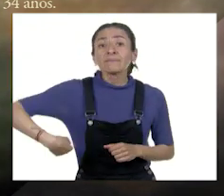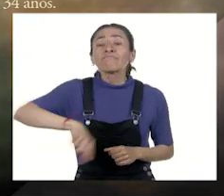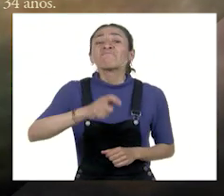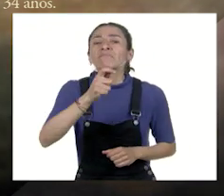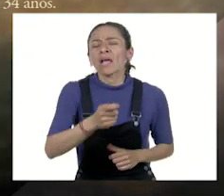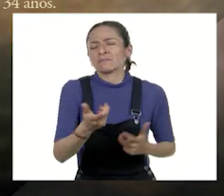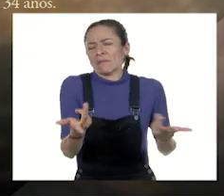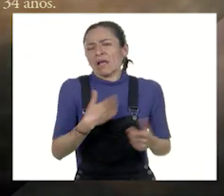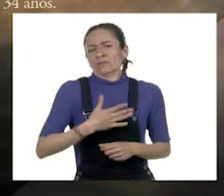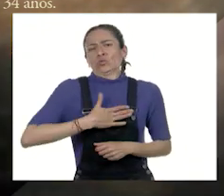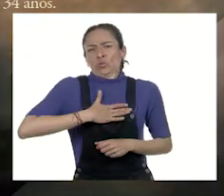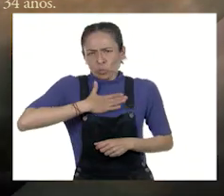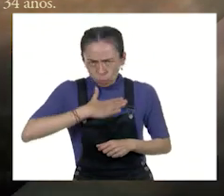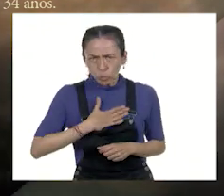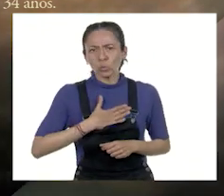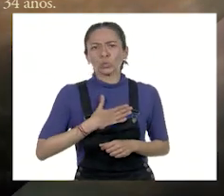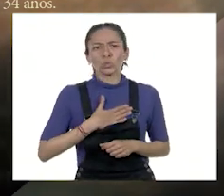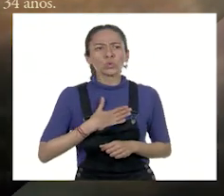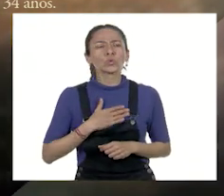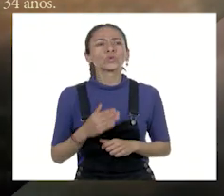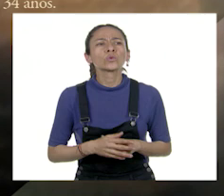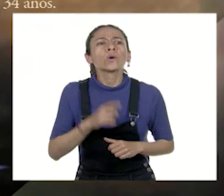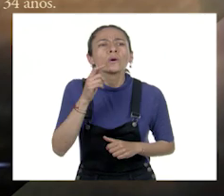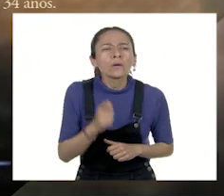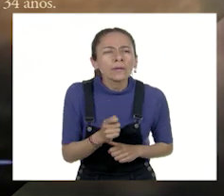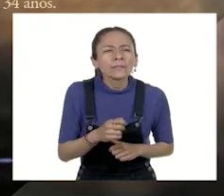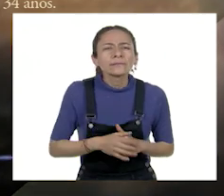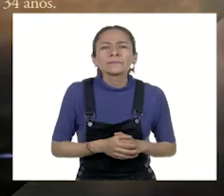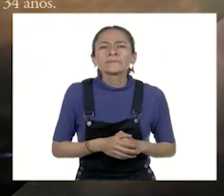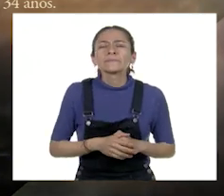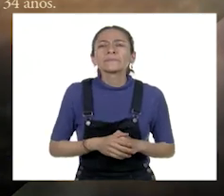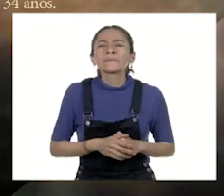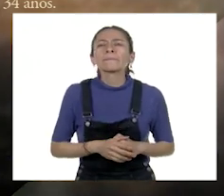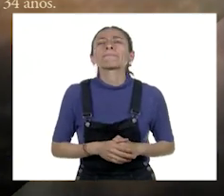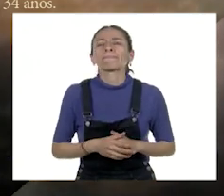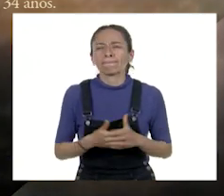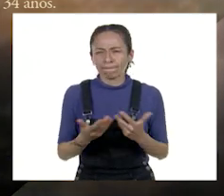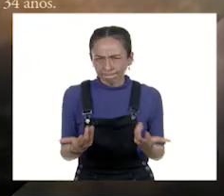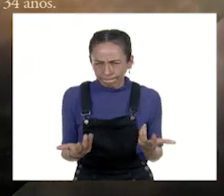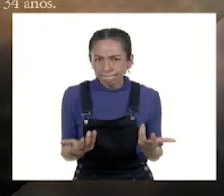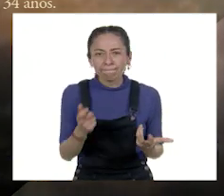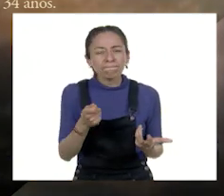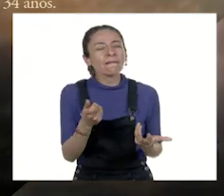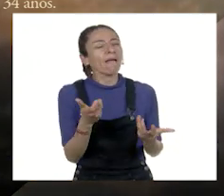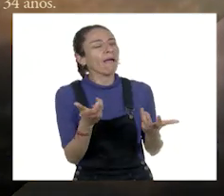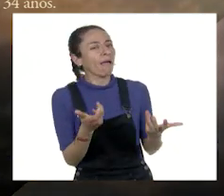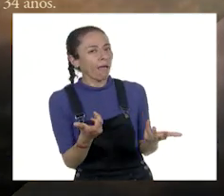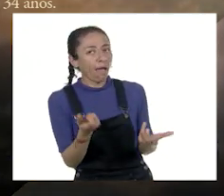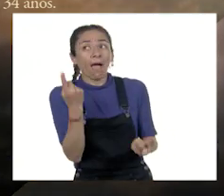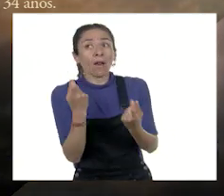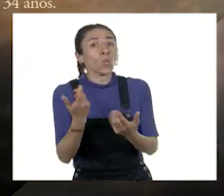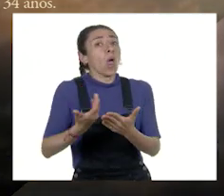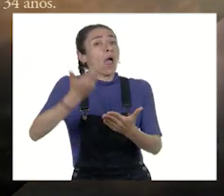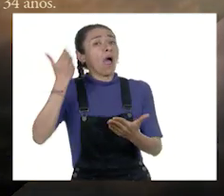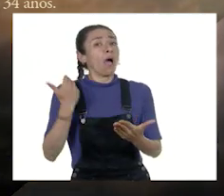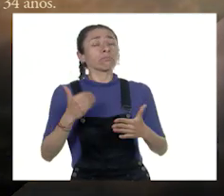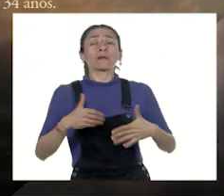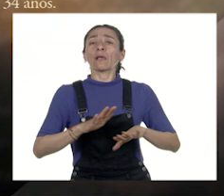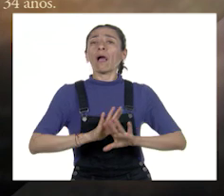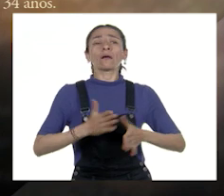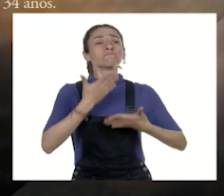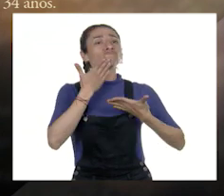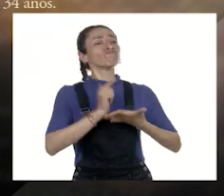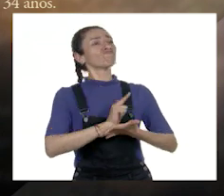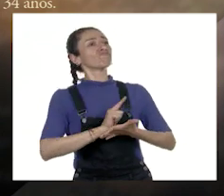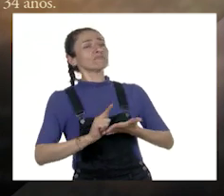señor Ezquerro, que no ha venido a la revolución a hacer fortuna como algunos otros que vinieron con las manos limpias y que ahora están